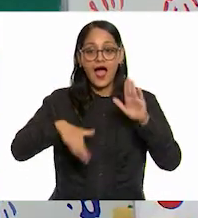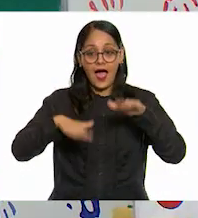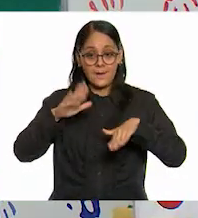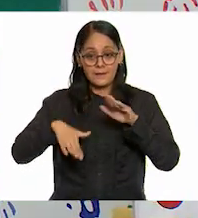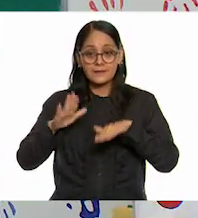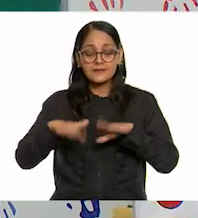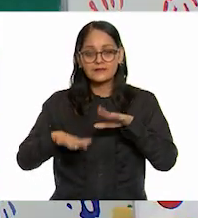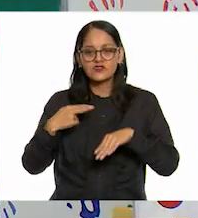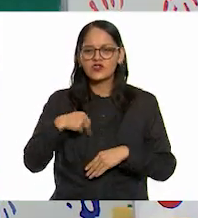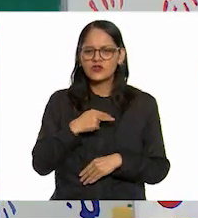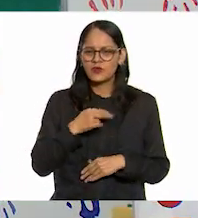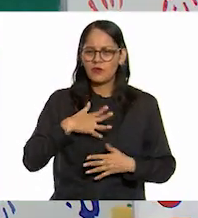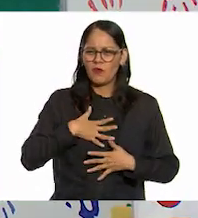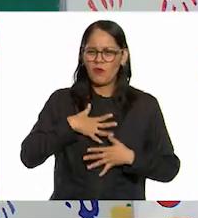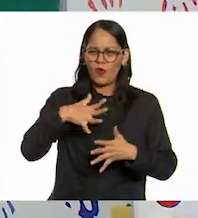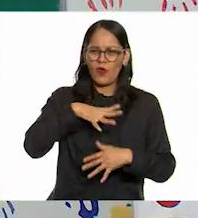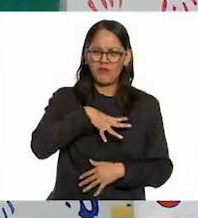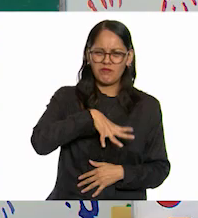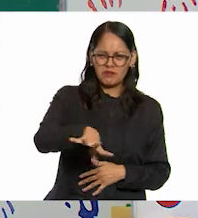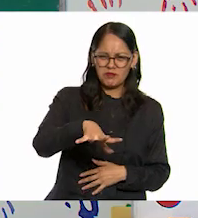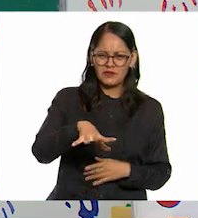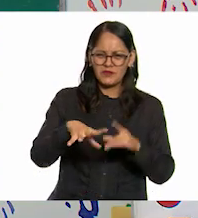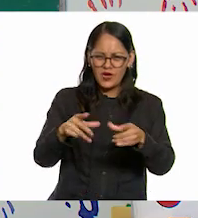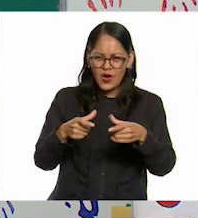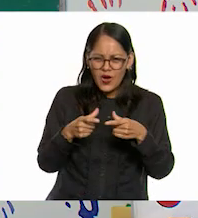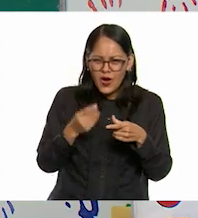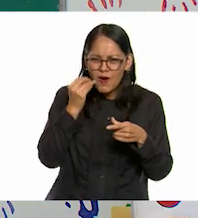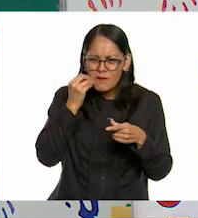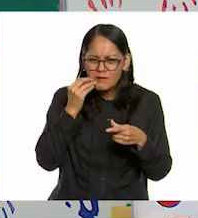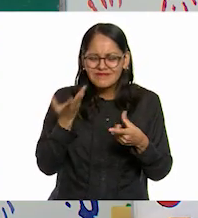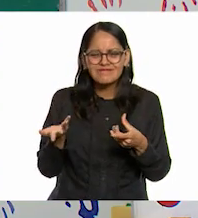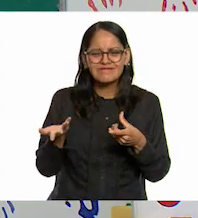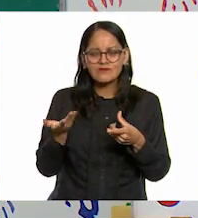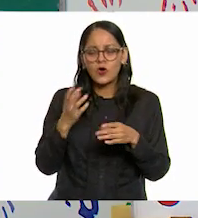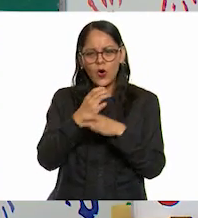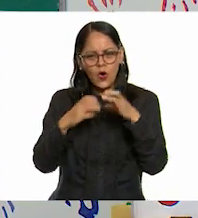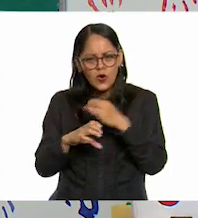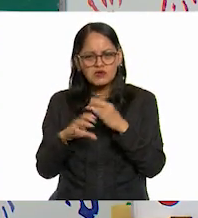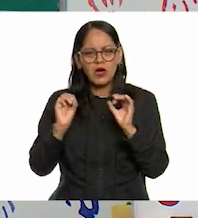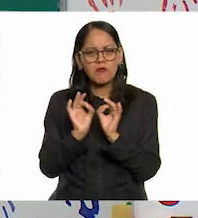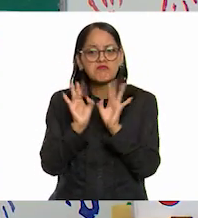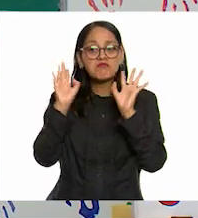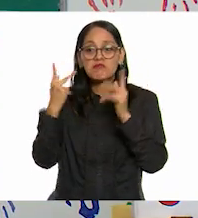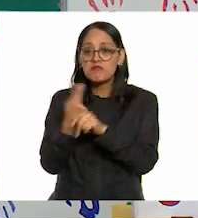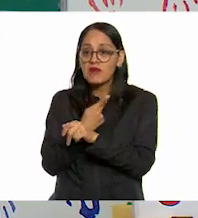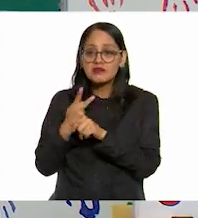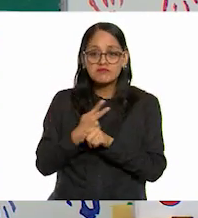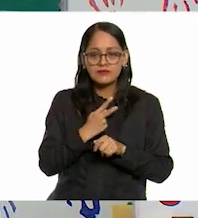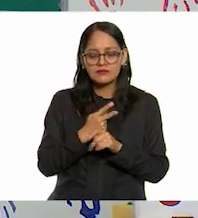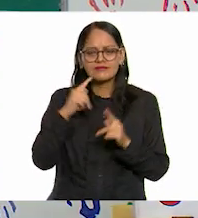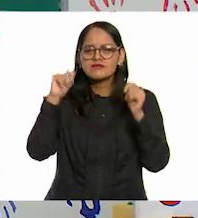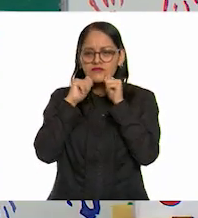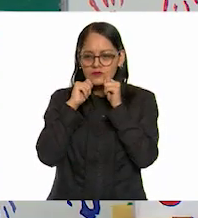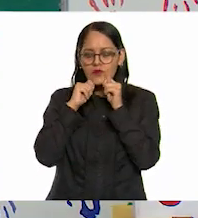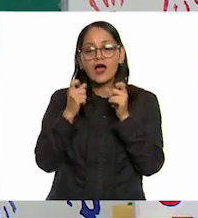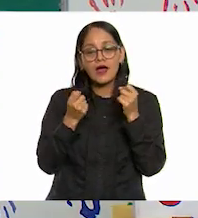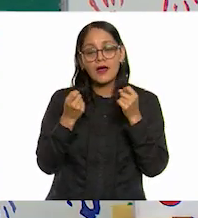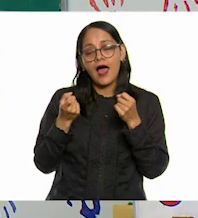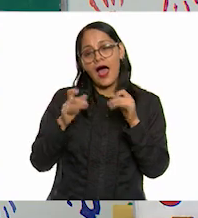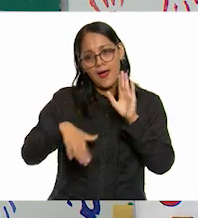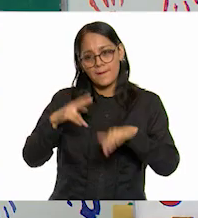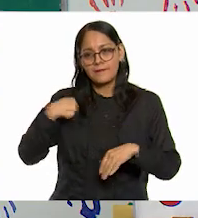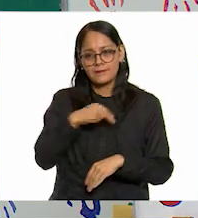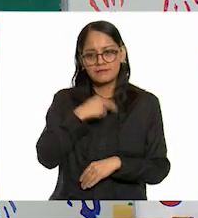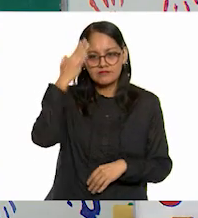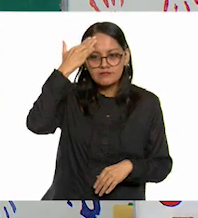ocasiones el desagrado o el rechazo hacia ciertos alimentos, cosas o situaciones son provocadas por desconocimiento de